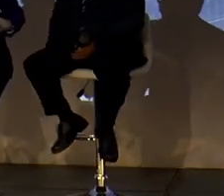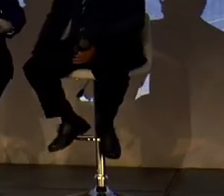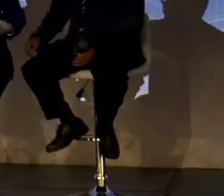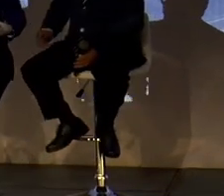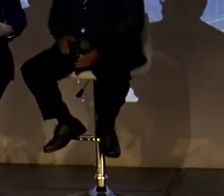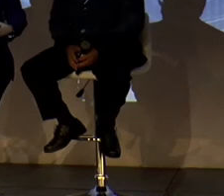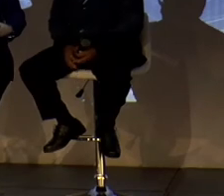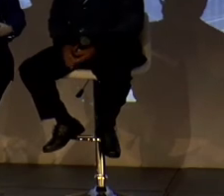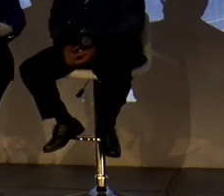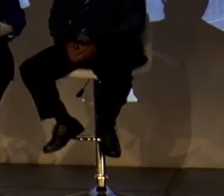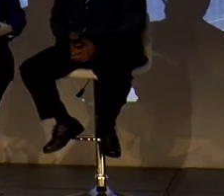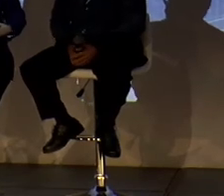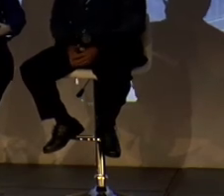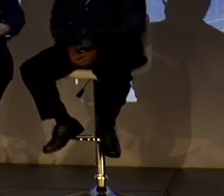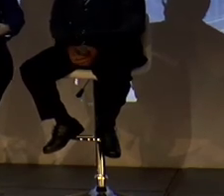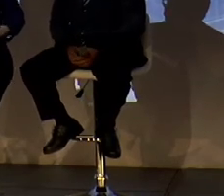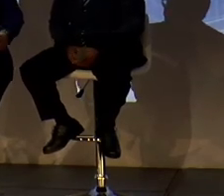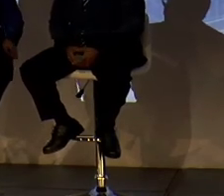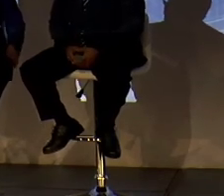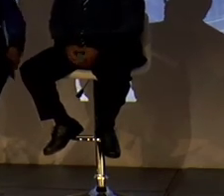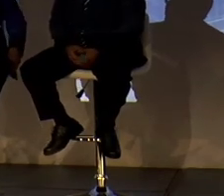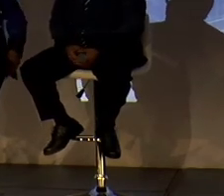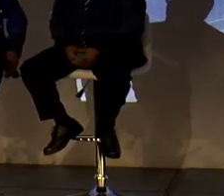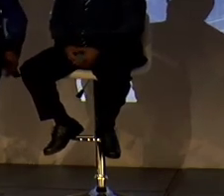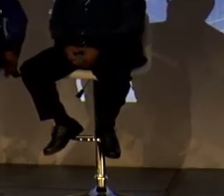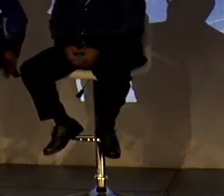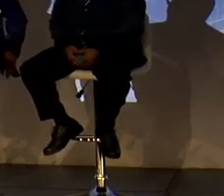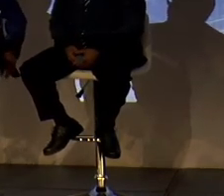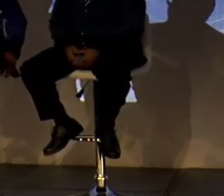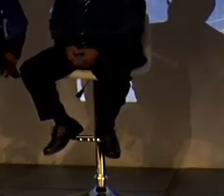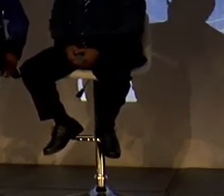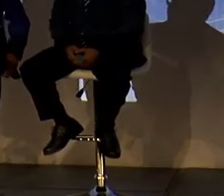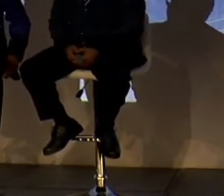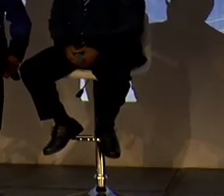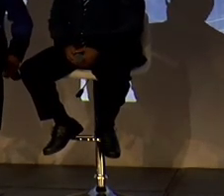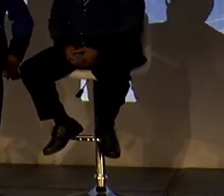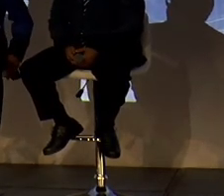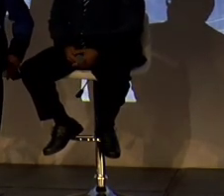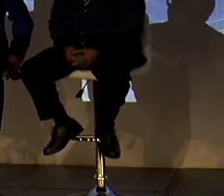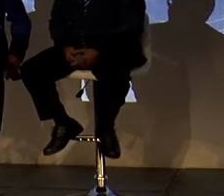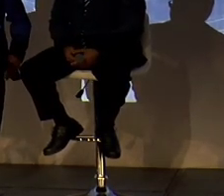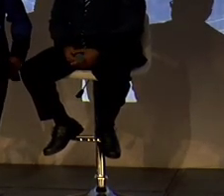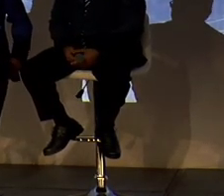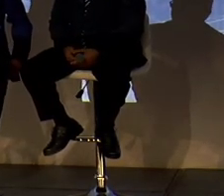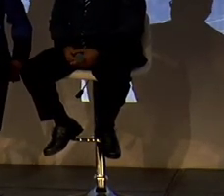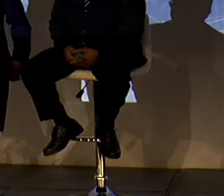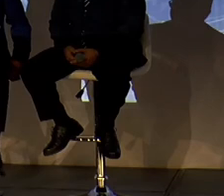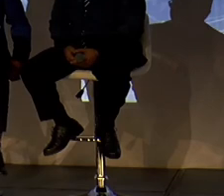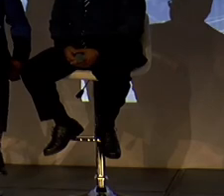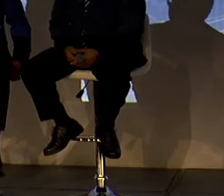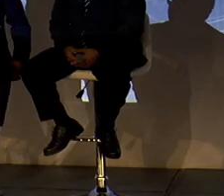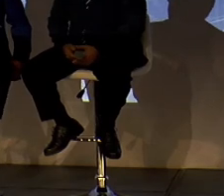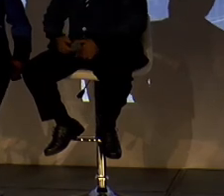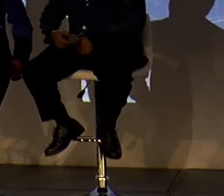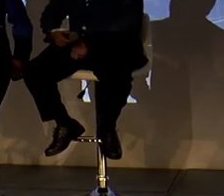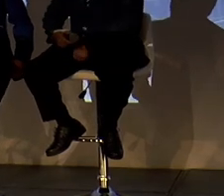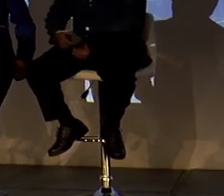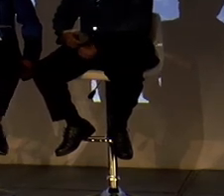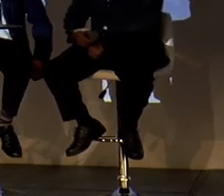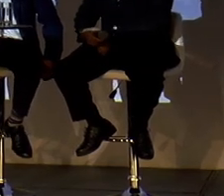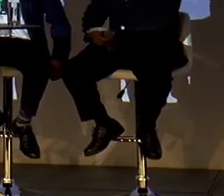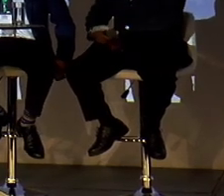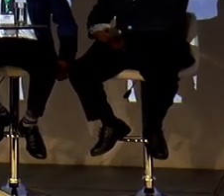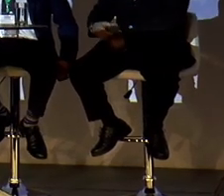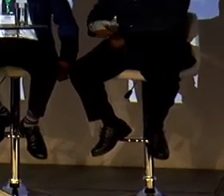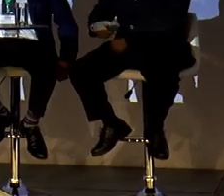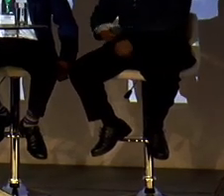Las preguntas. Muchísimas gracias a nuestros conferencistas, a los asistentes y a quienes nos siguieron vía streaming por nuestra página